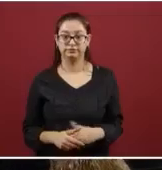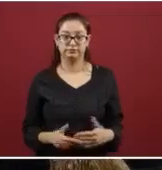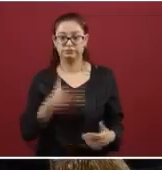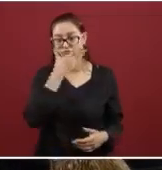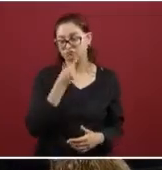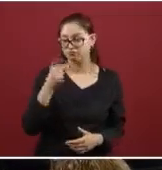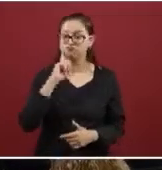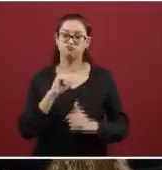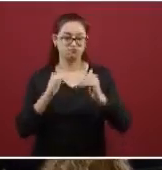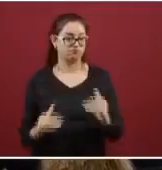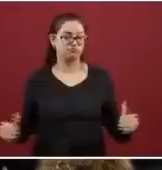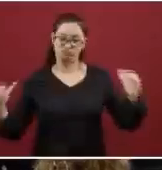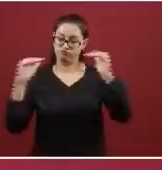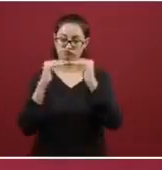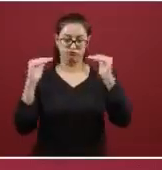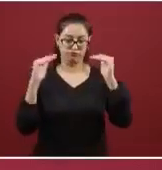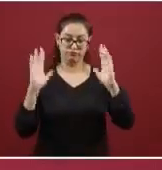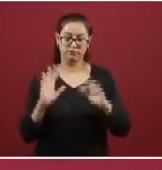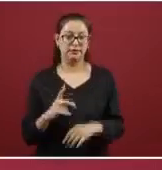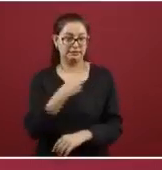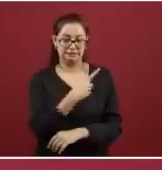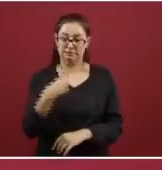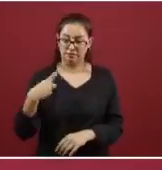iguales, buscar la igualdad,